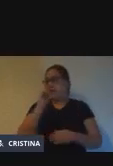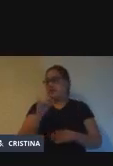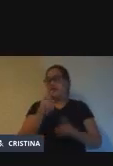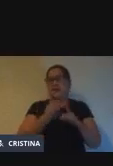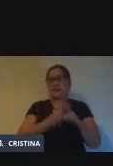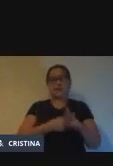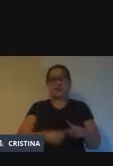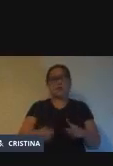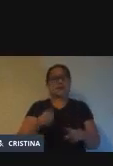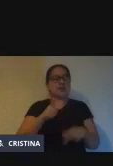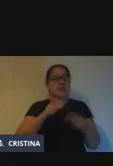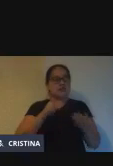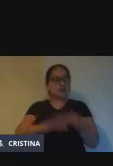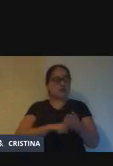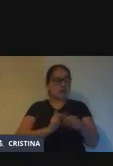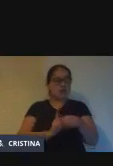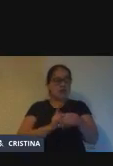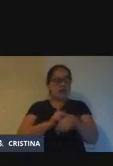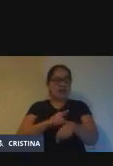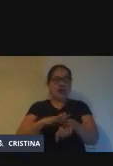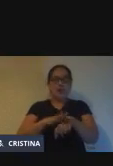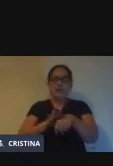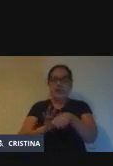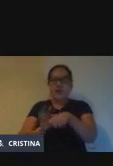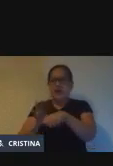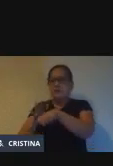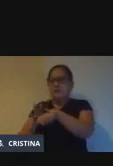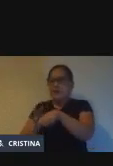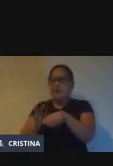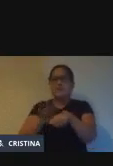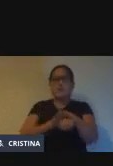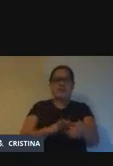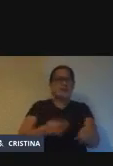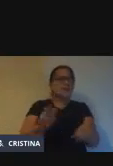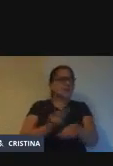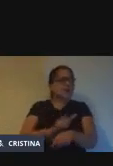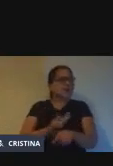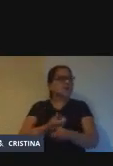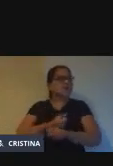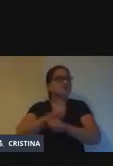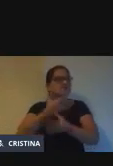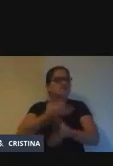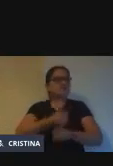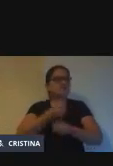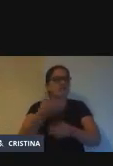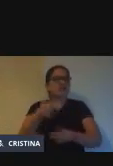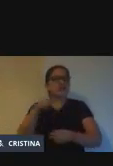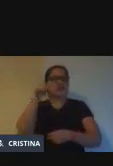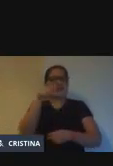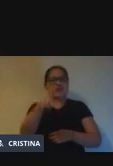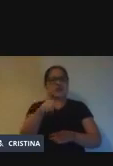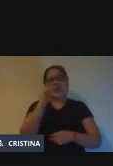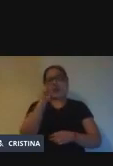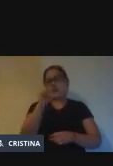en la piel, ¿no? Porque está hablando tu cuerpo que estás